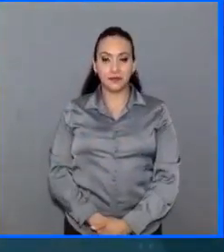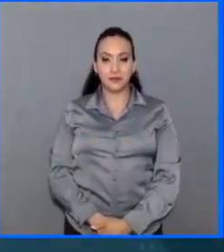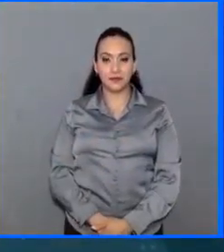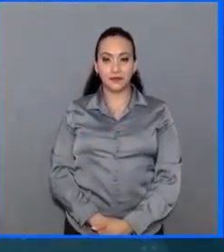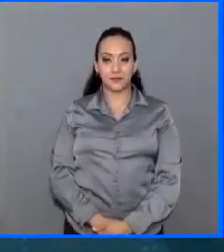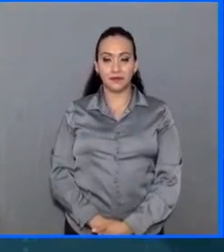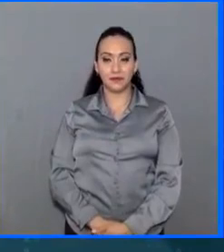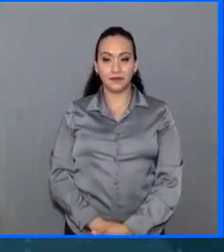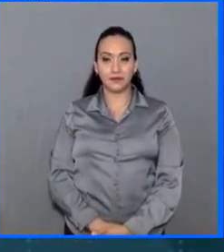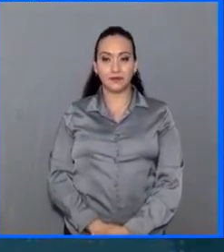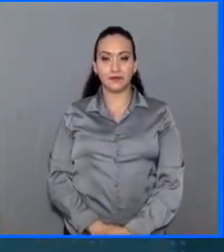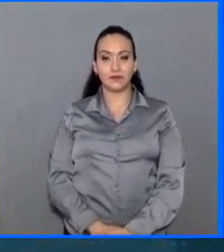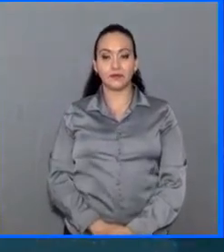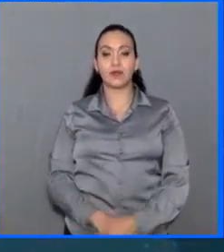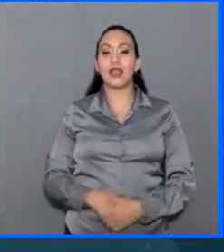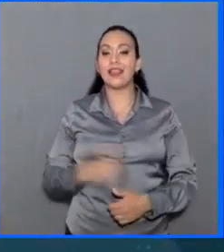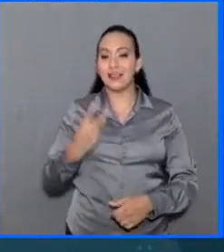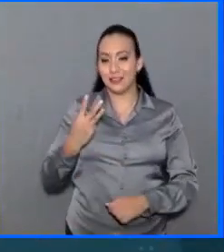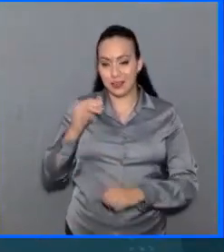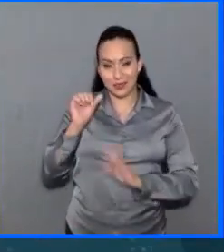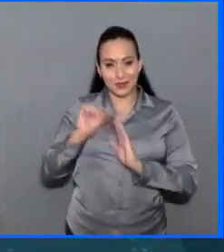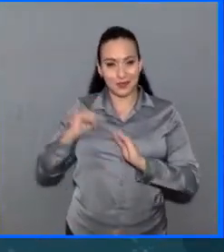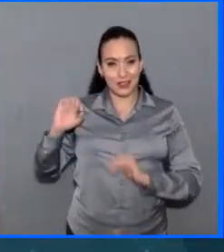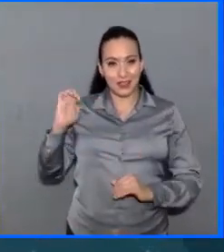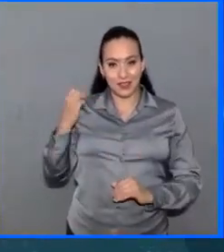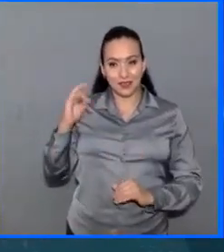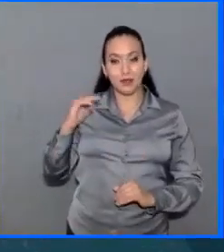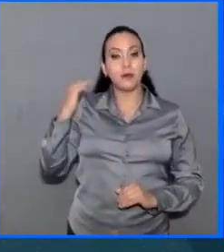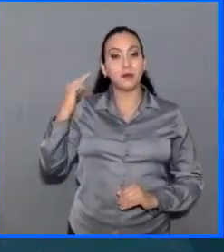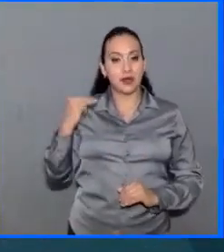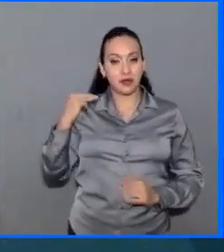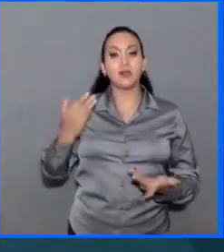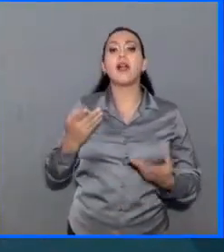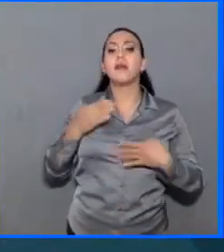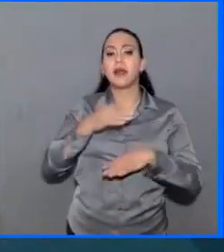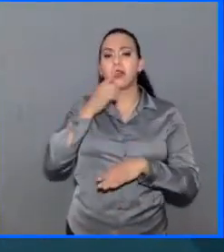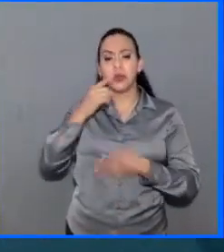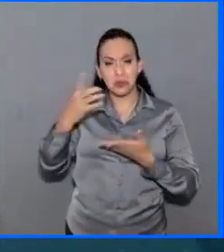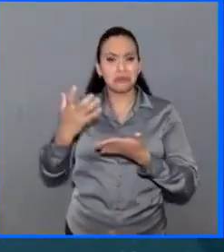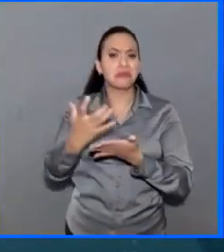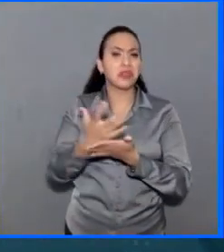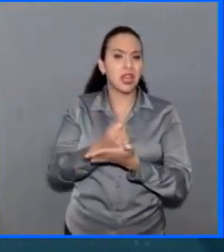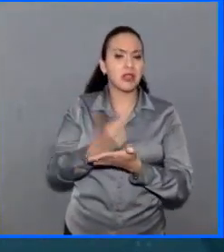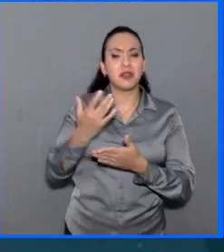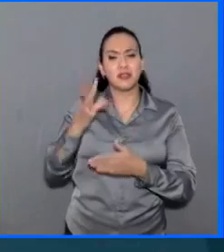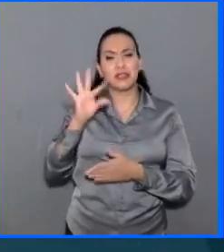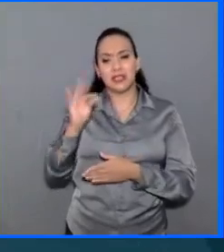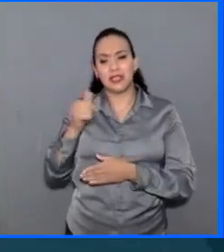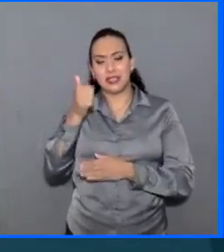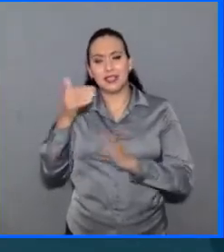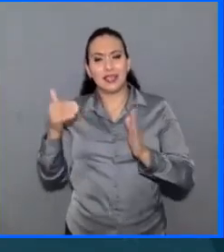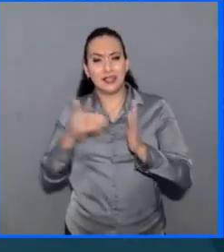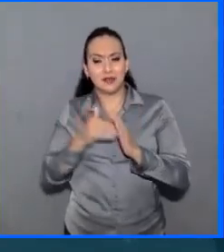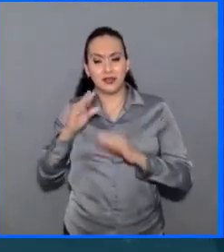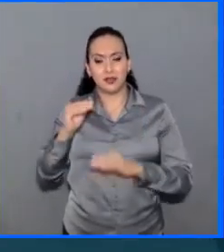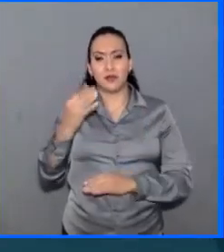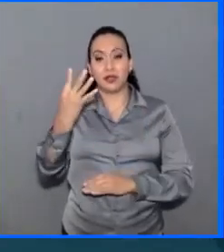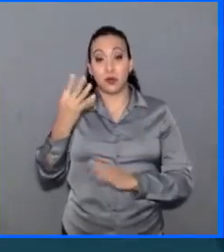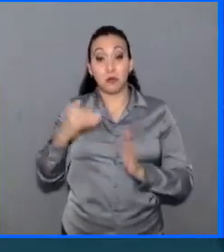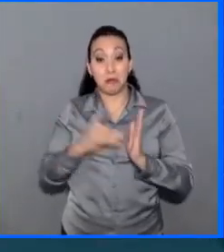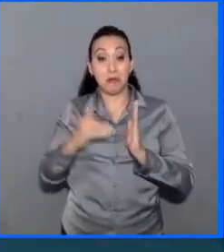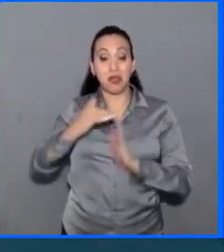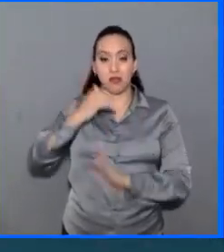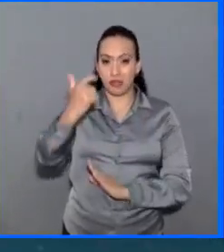En el primer trimestre del año, la banca comercial registró ganancias por 76.094 millones de pesos,